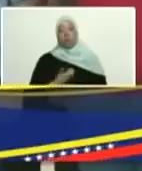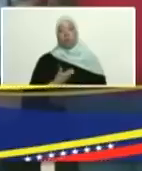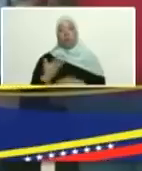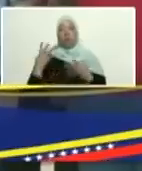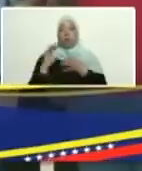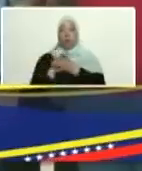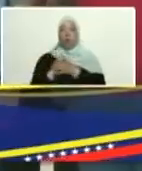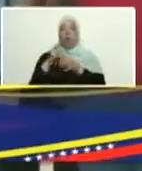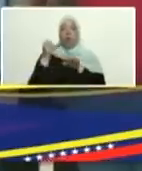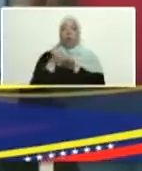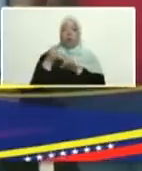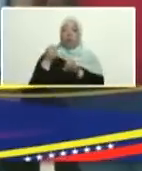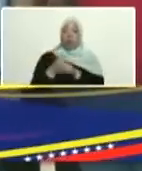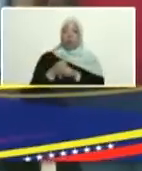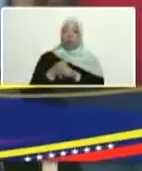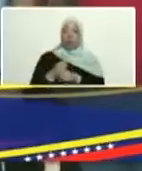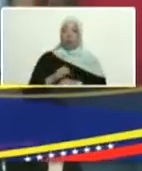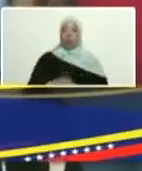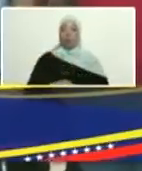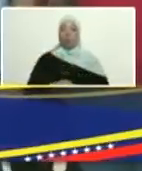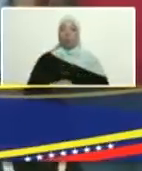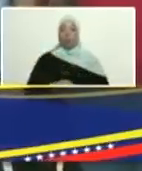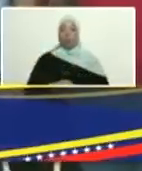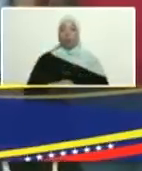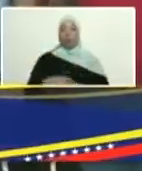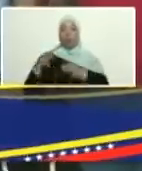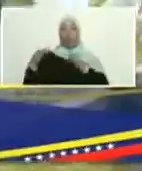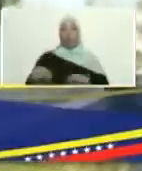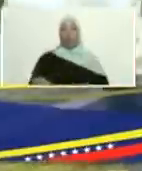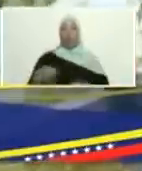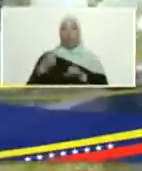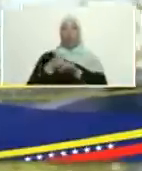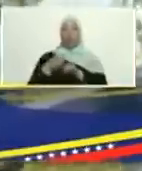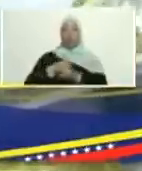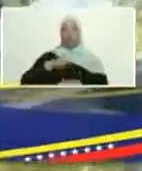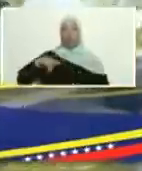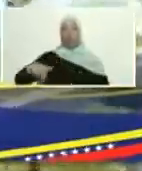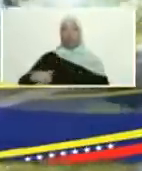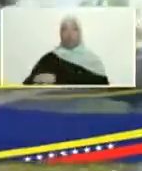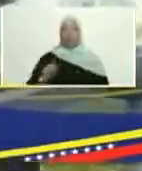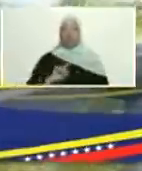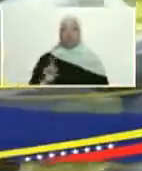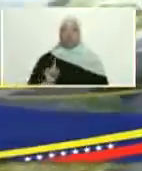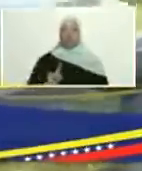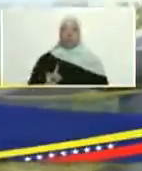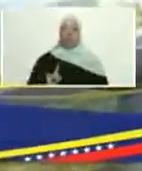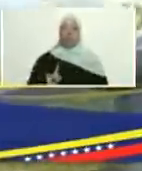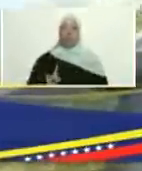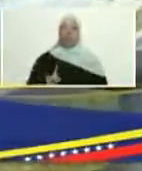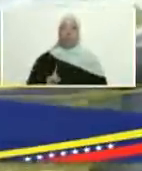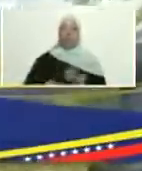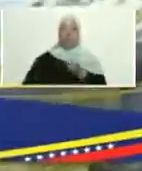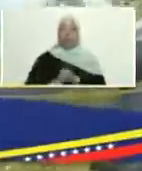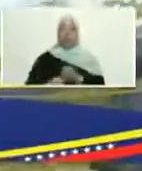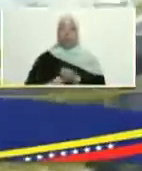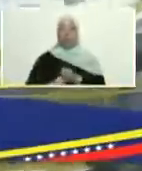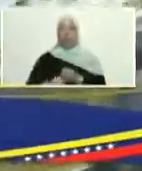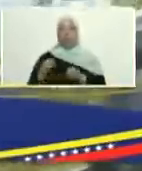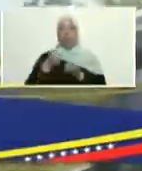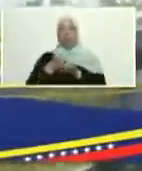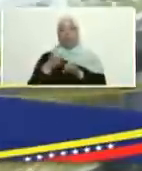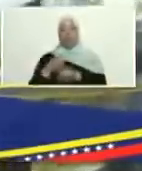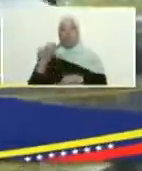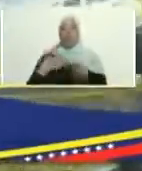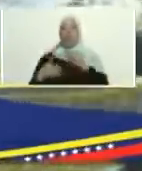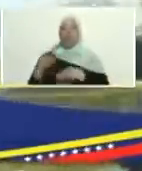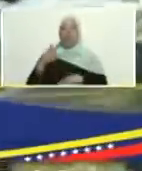compañeros trabajadores, los verdaderos protagonistas no soy yo, presidente. Yo soy solamente un humilde servidor de